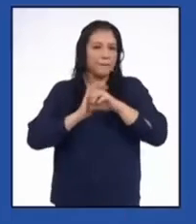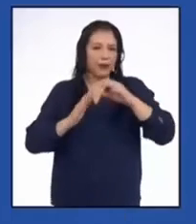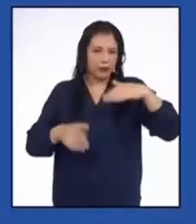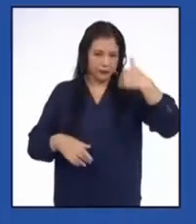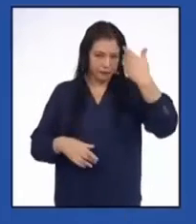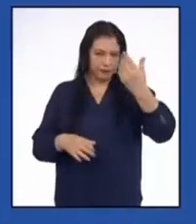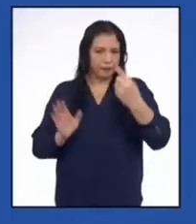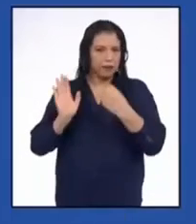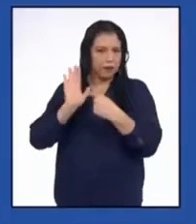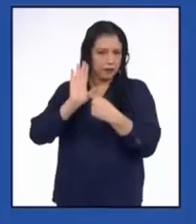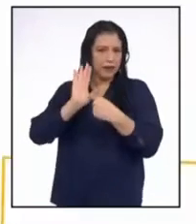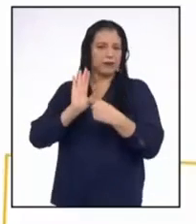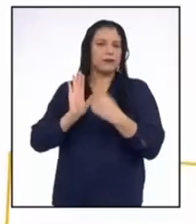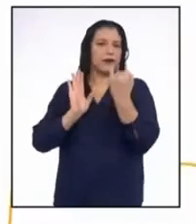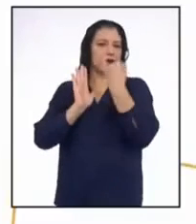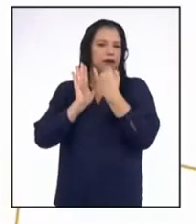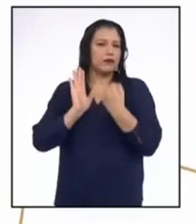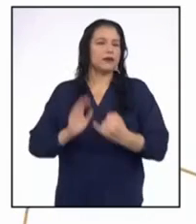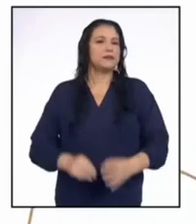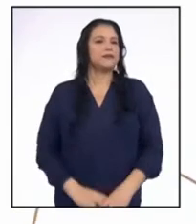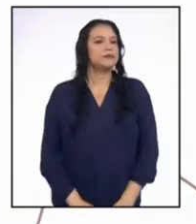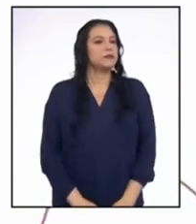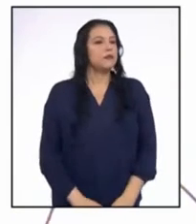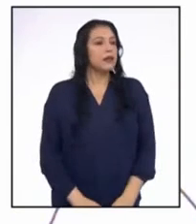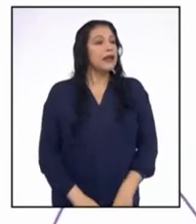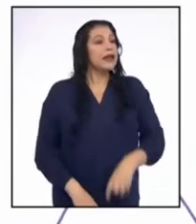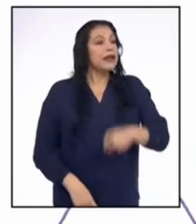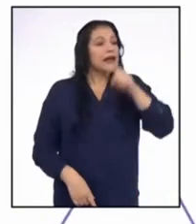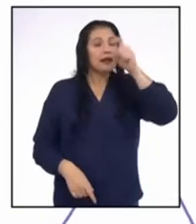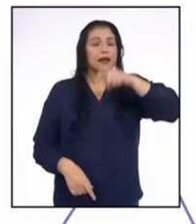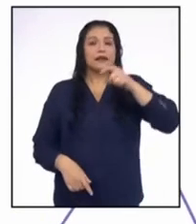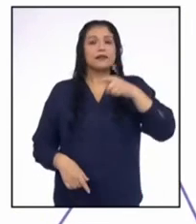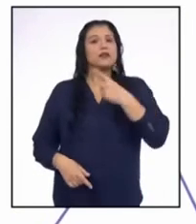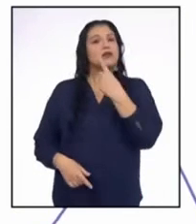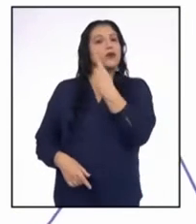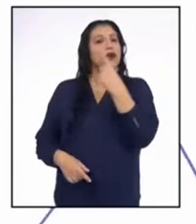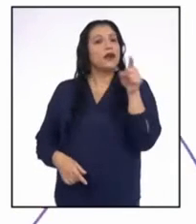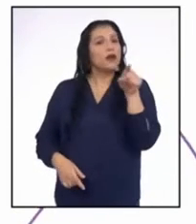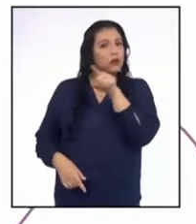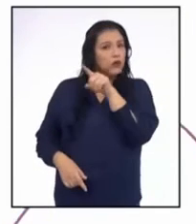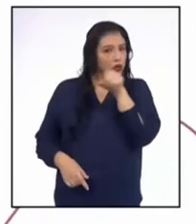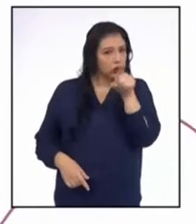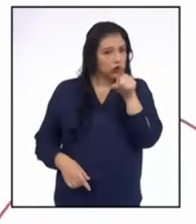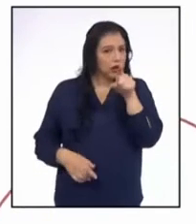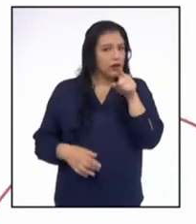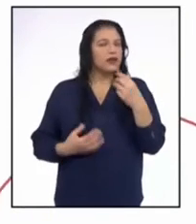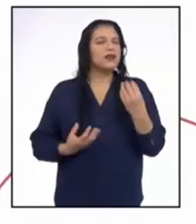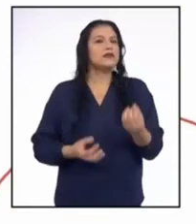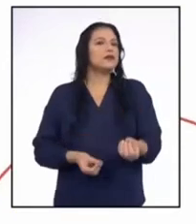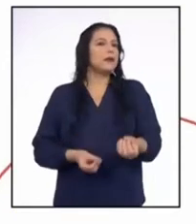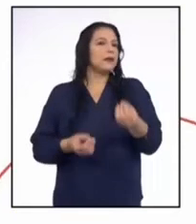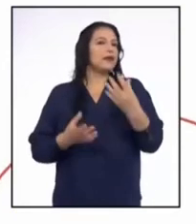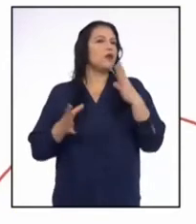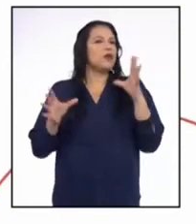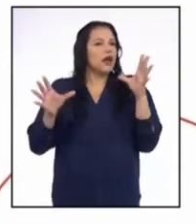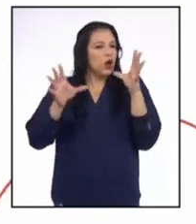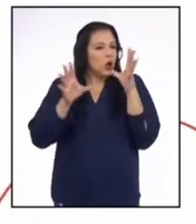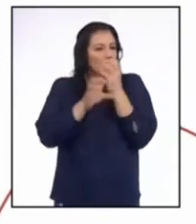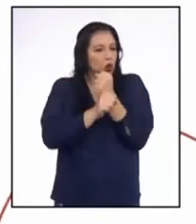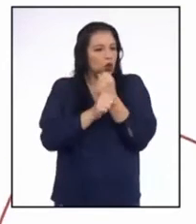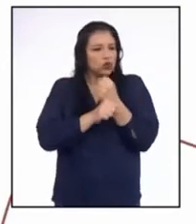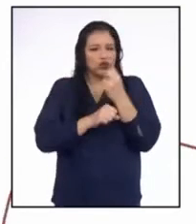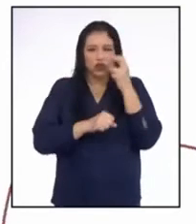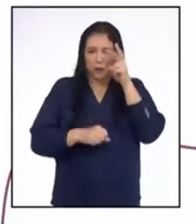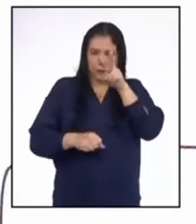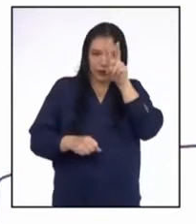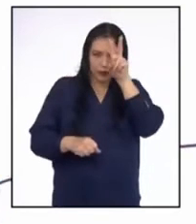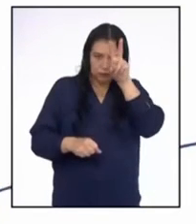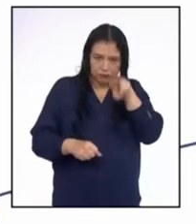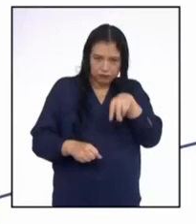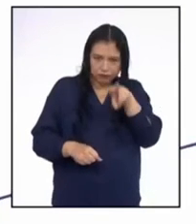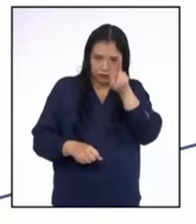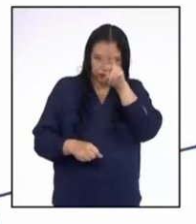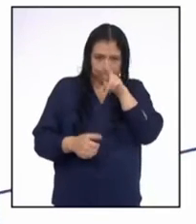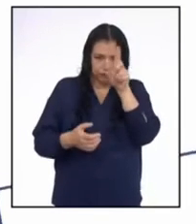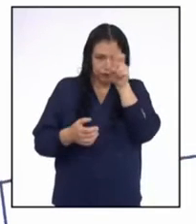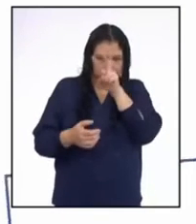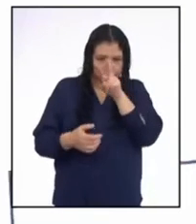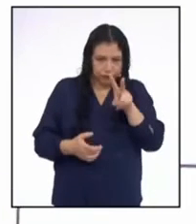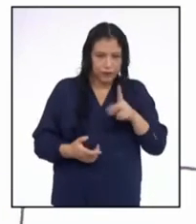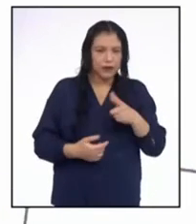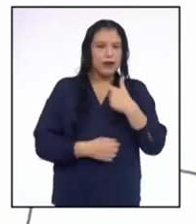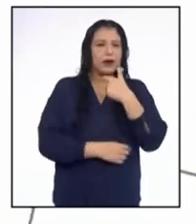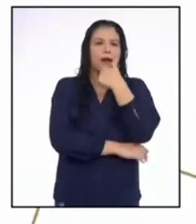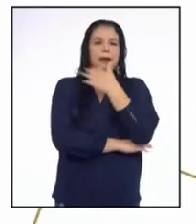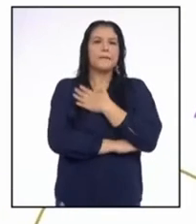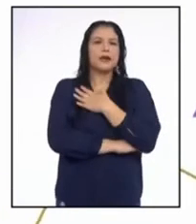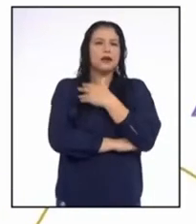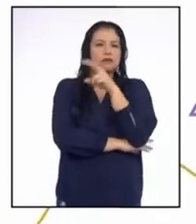siguiente gráfico. Necesito que cada uno de ustedes me dé una conclusión a partir de este histograma. Aquí